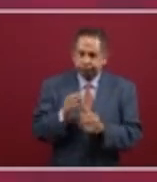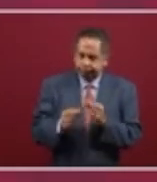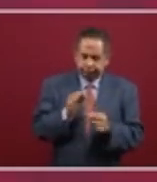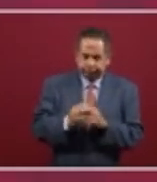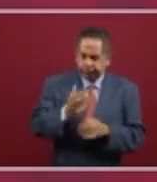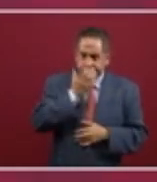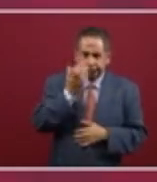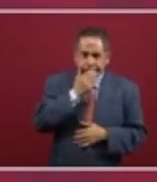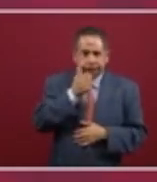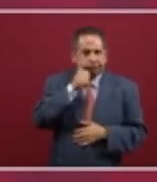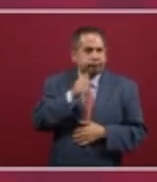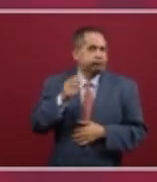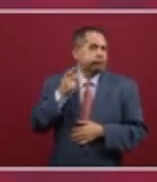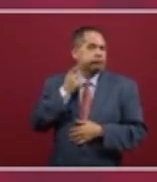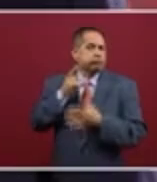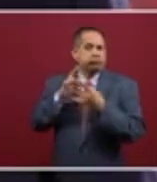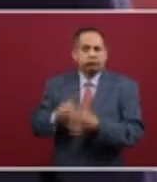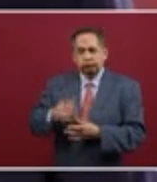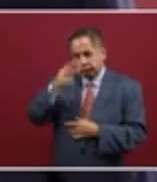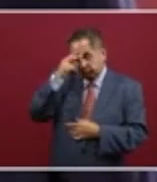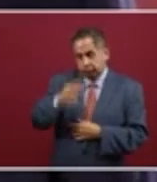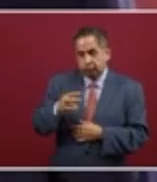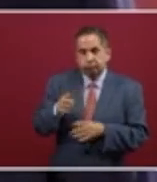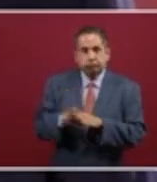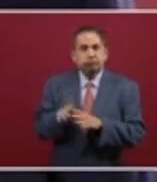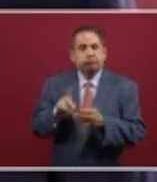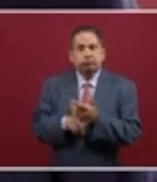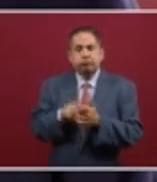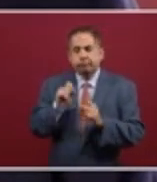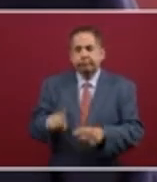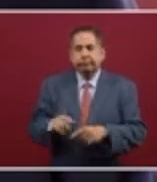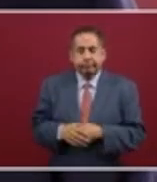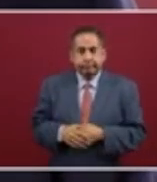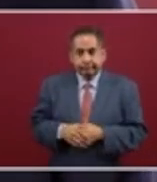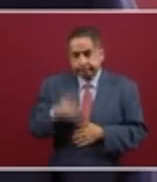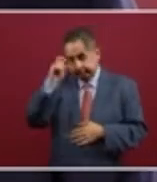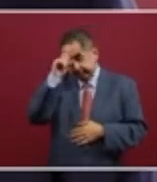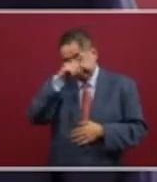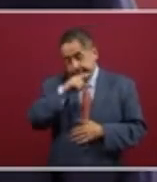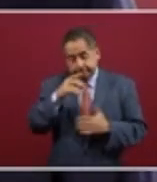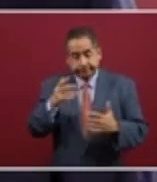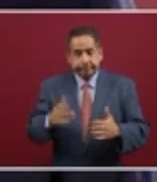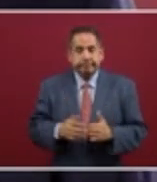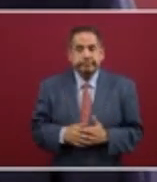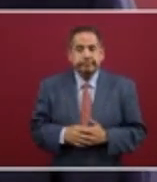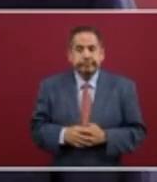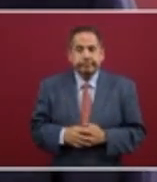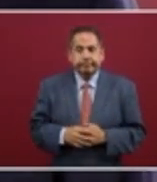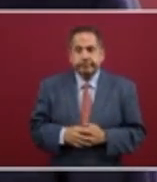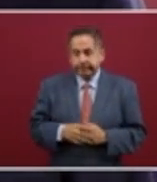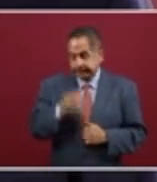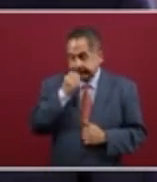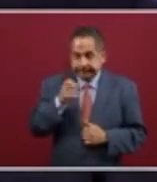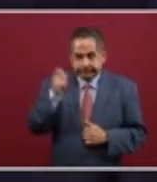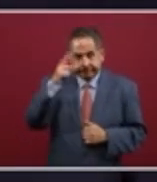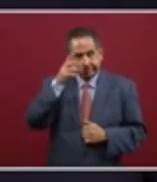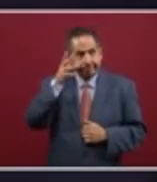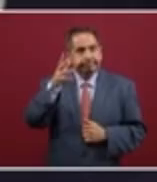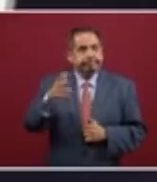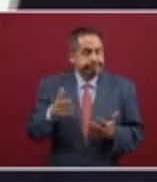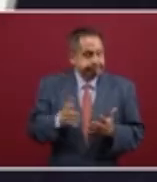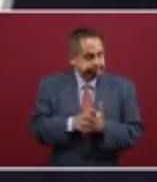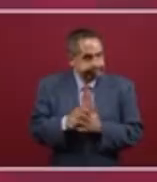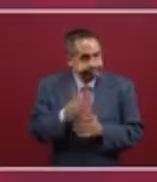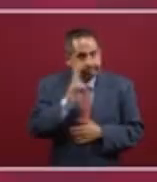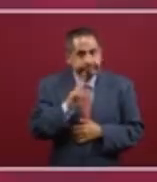esa política es un desafío interesante el